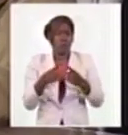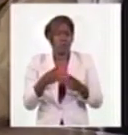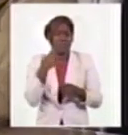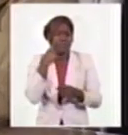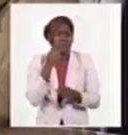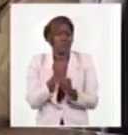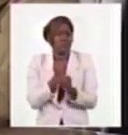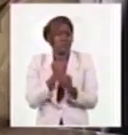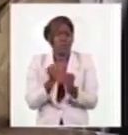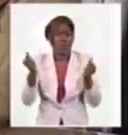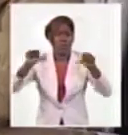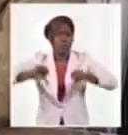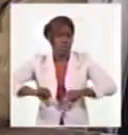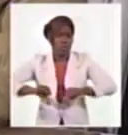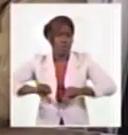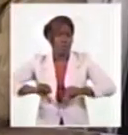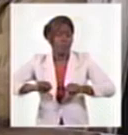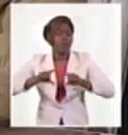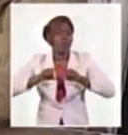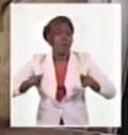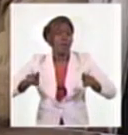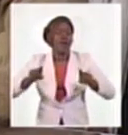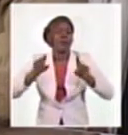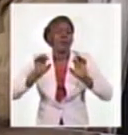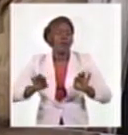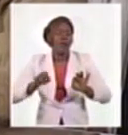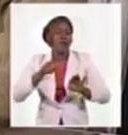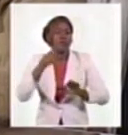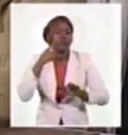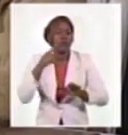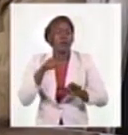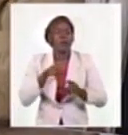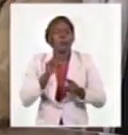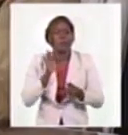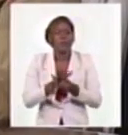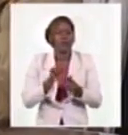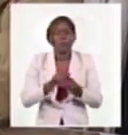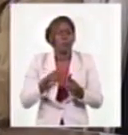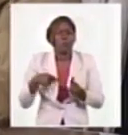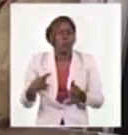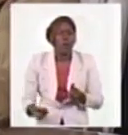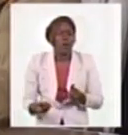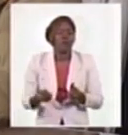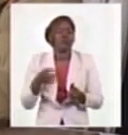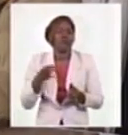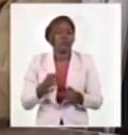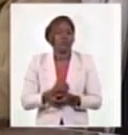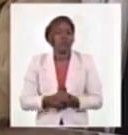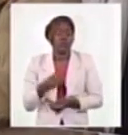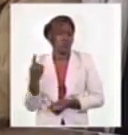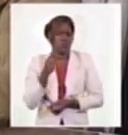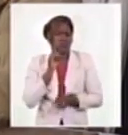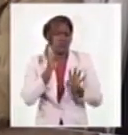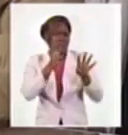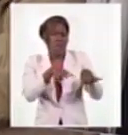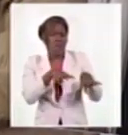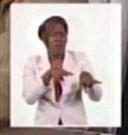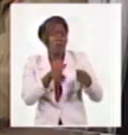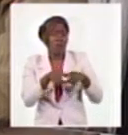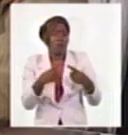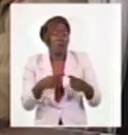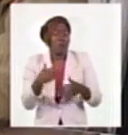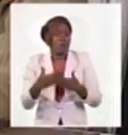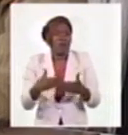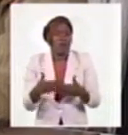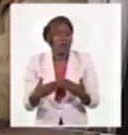está ocurriendo, sin embargo, no solamente a partir de, no solamente es visible, quizás cuando más llamó la atención,